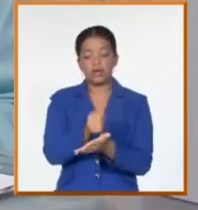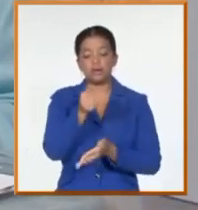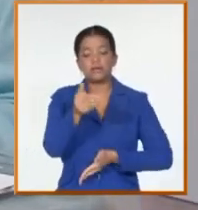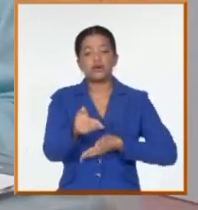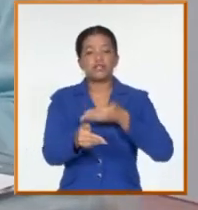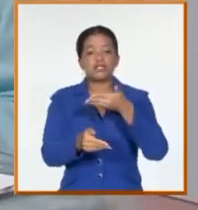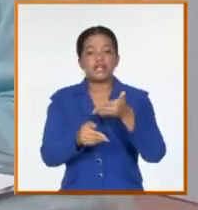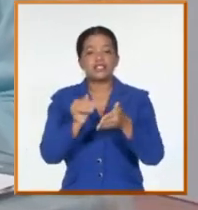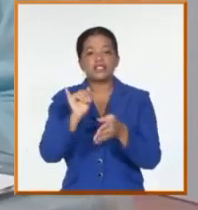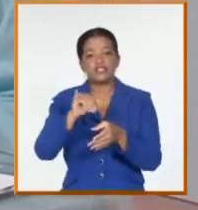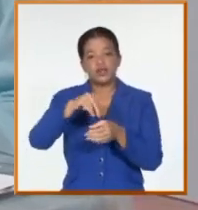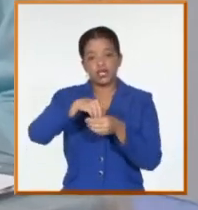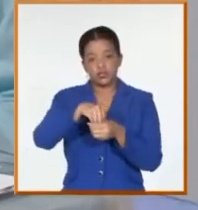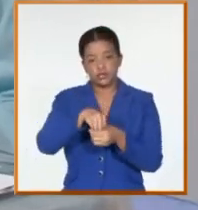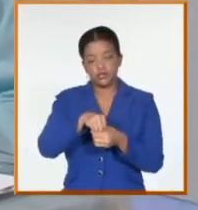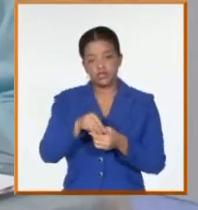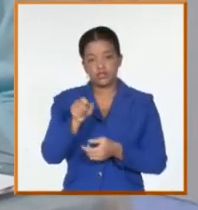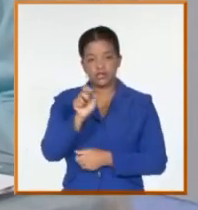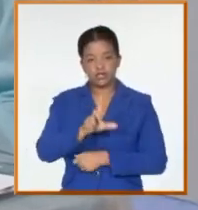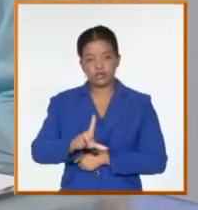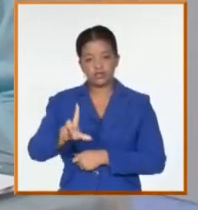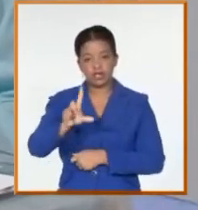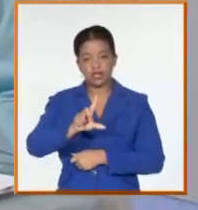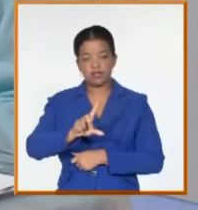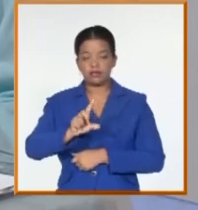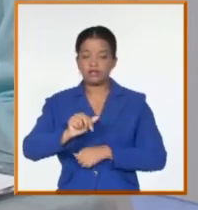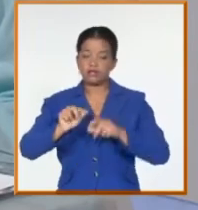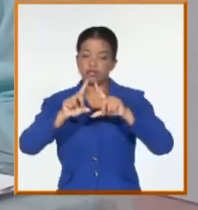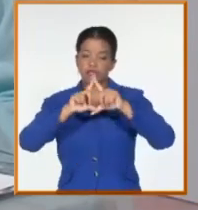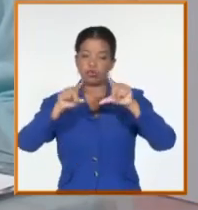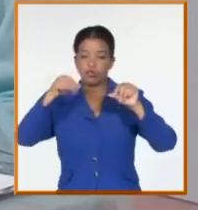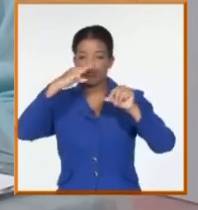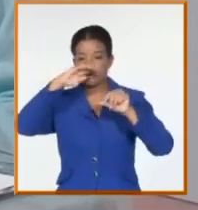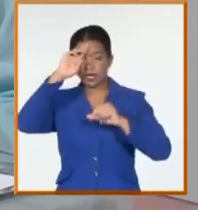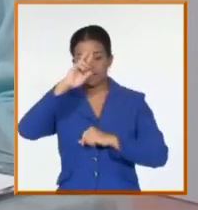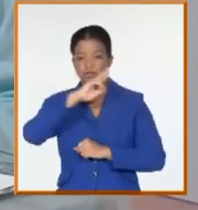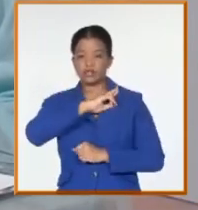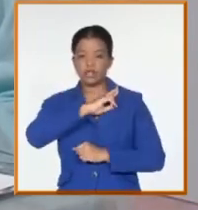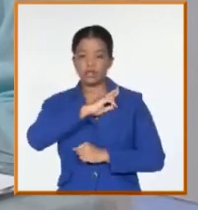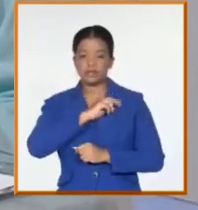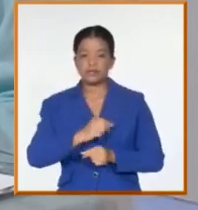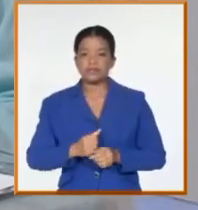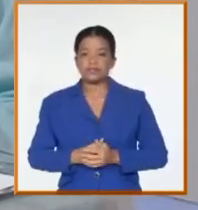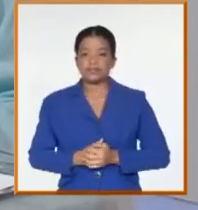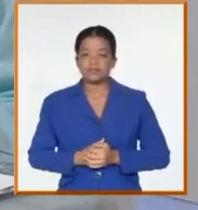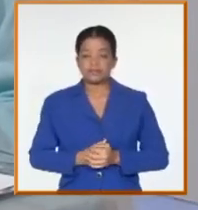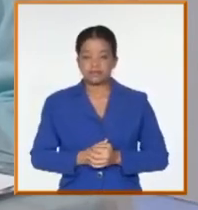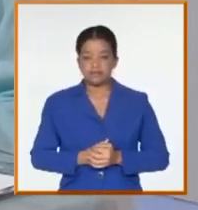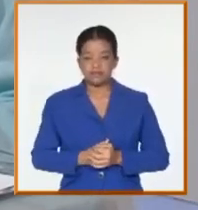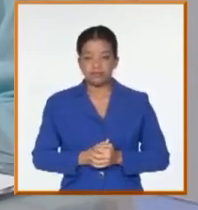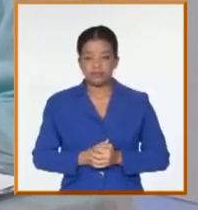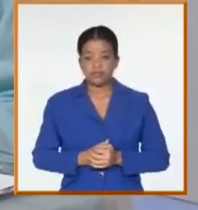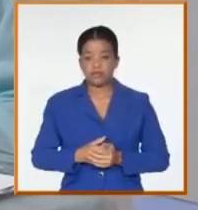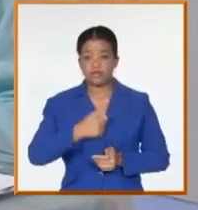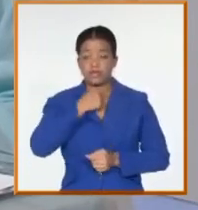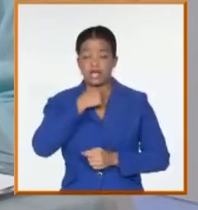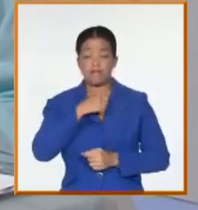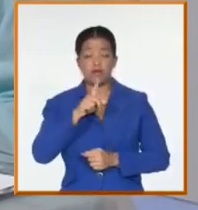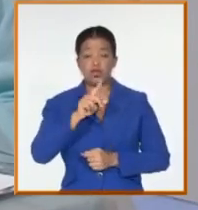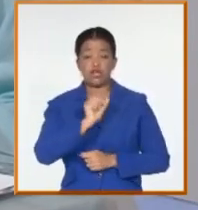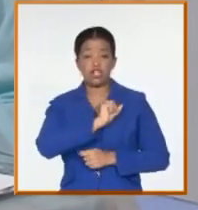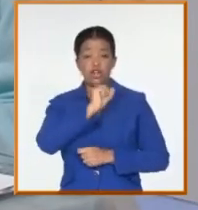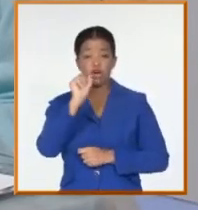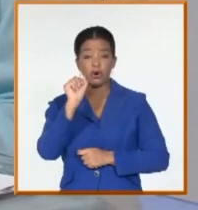inclusión social que lleva a cabo nuestro país si no logramos insertarnos y contribuir Esto entonces